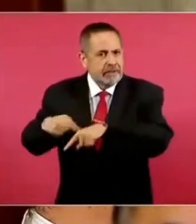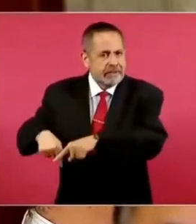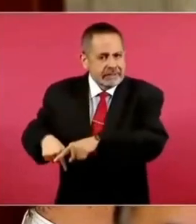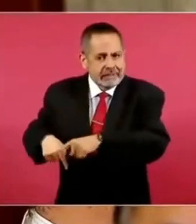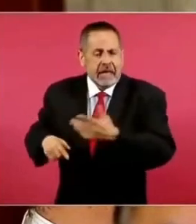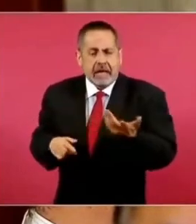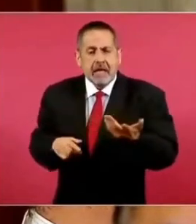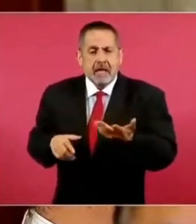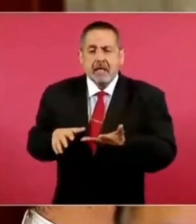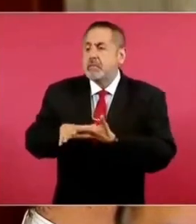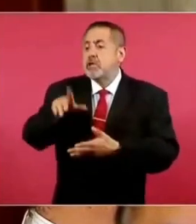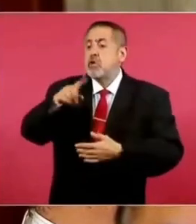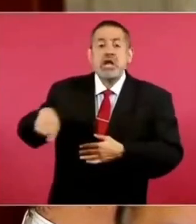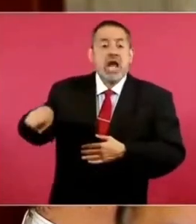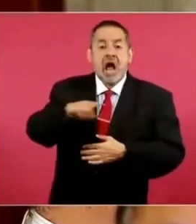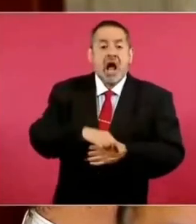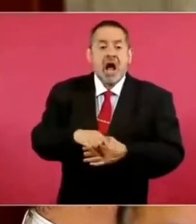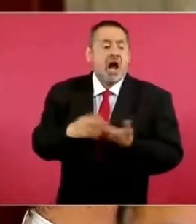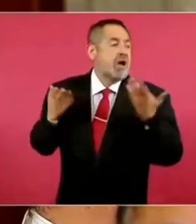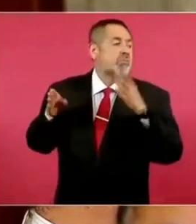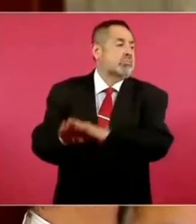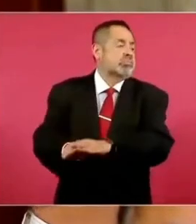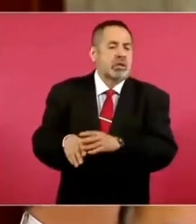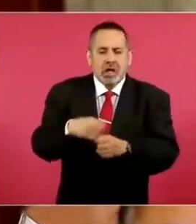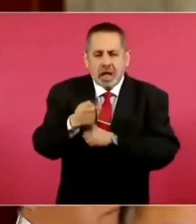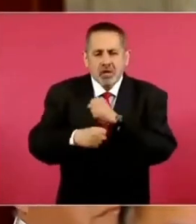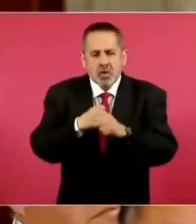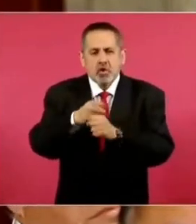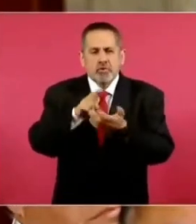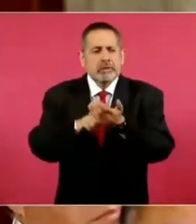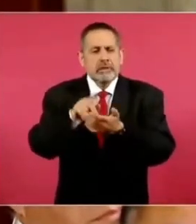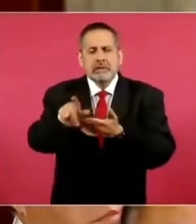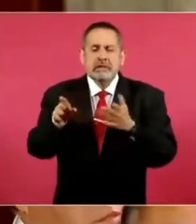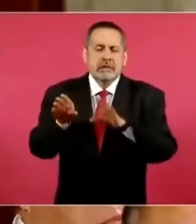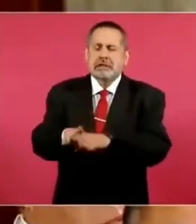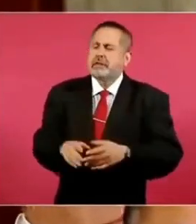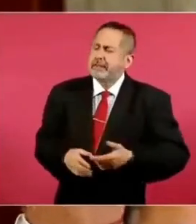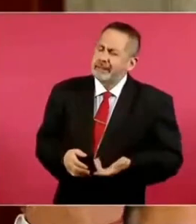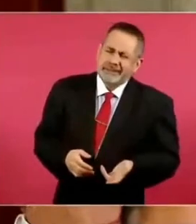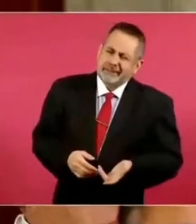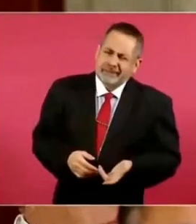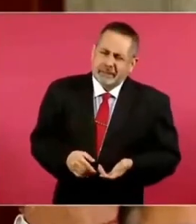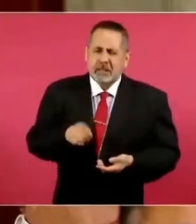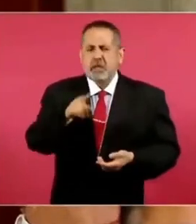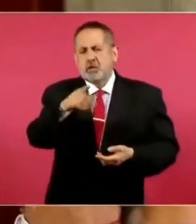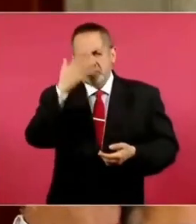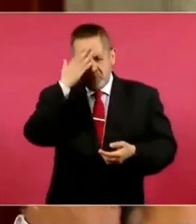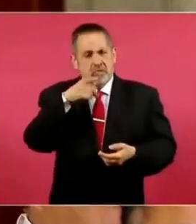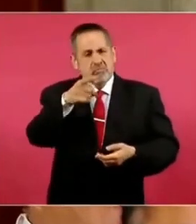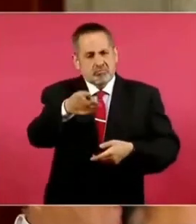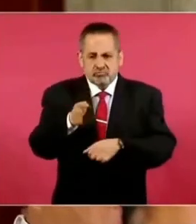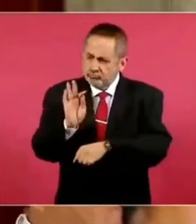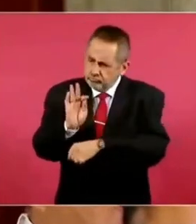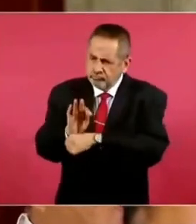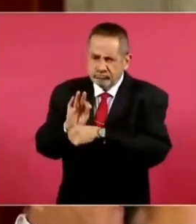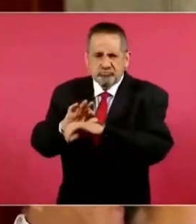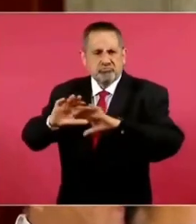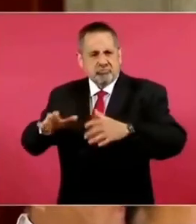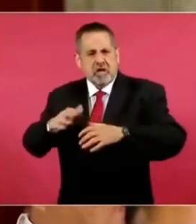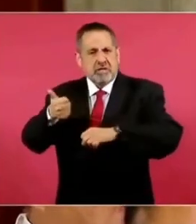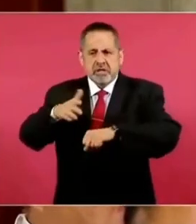convenientemente cerraron en 2017 No por nada señor presidente usted está blindando las magnas obras de esta